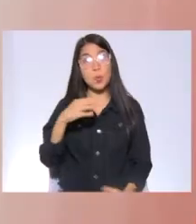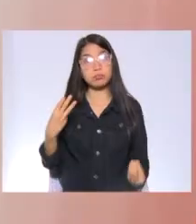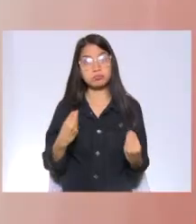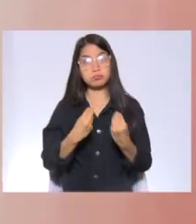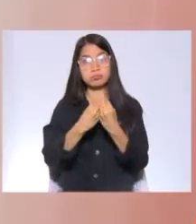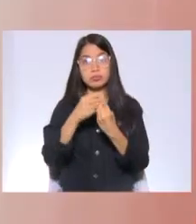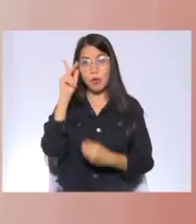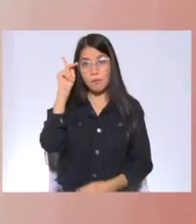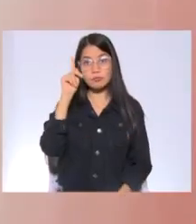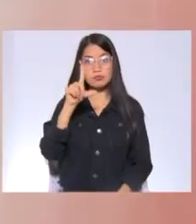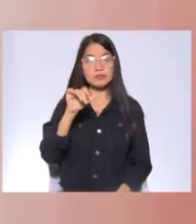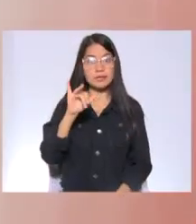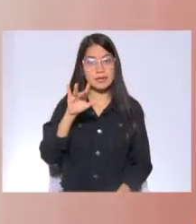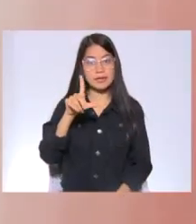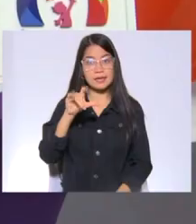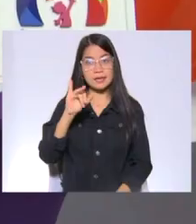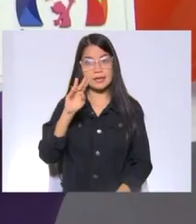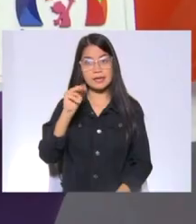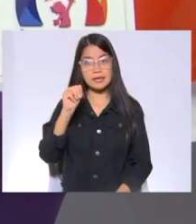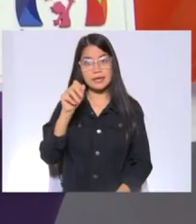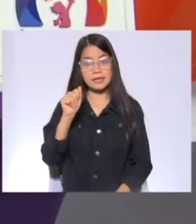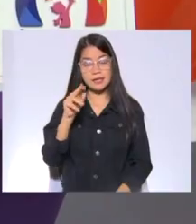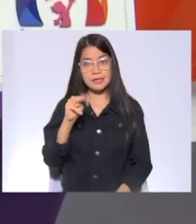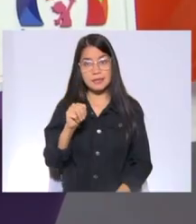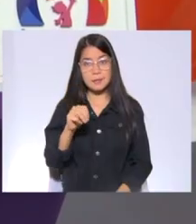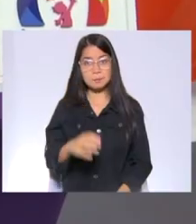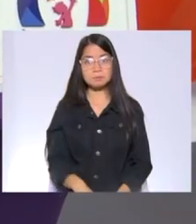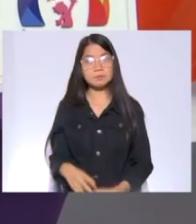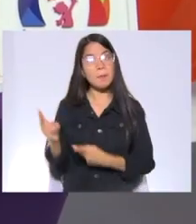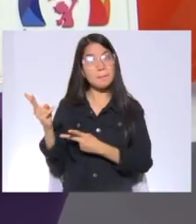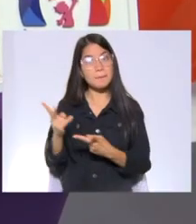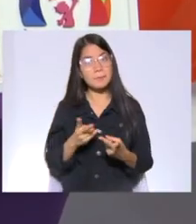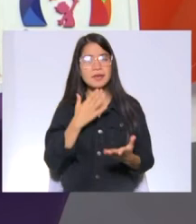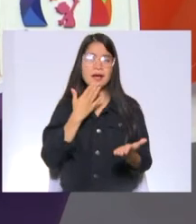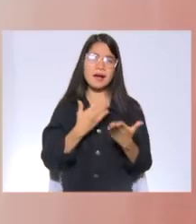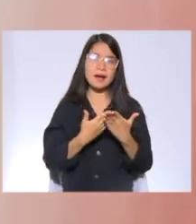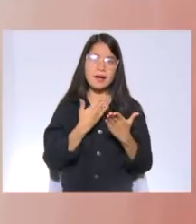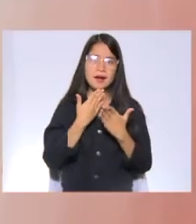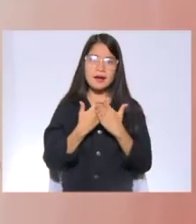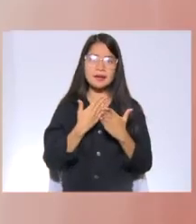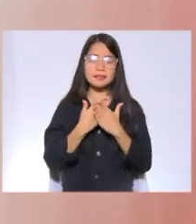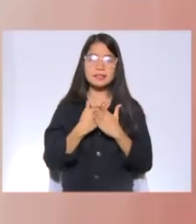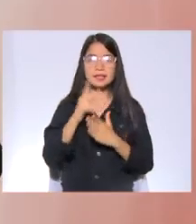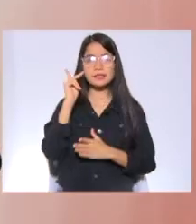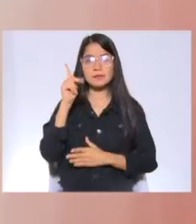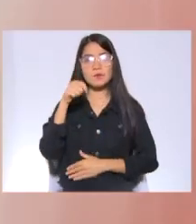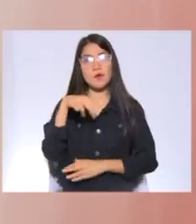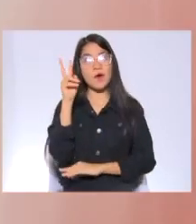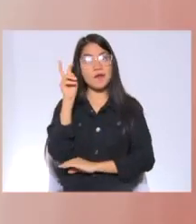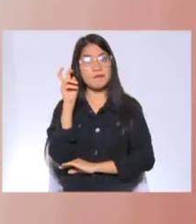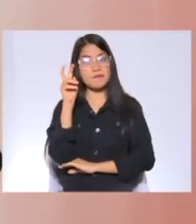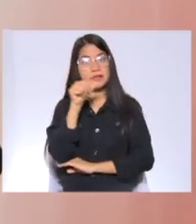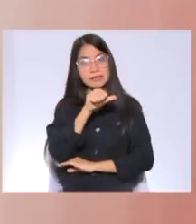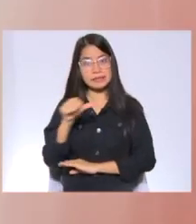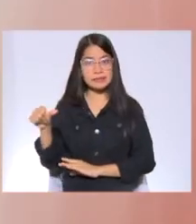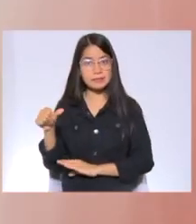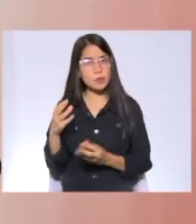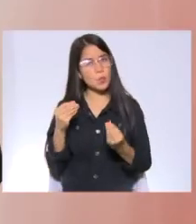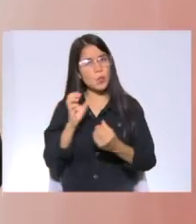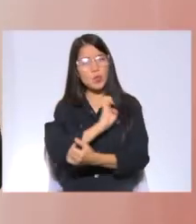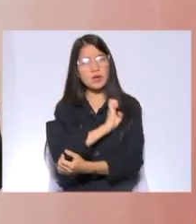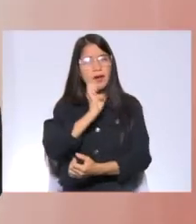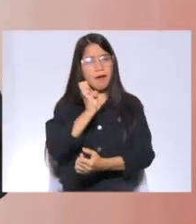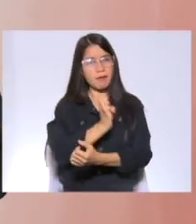Lilian Salazar. Bienvenida, profesora. Gracias, mi profe. Y es viernes, un viernes de una semana cargada de mucha energía, de